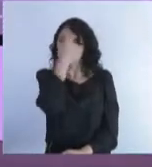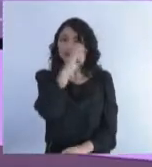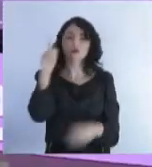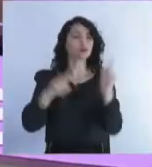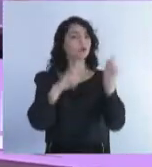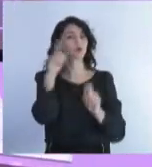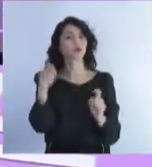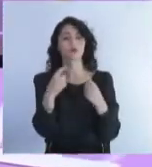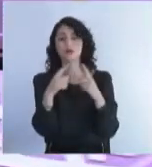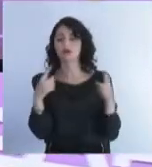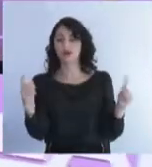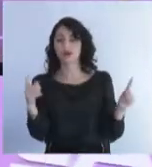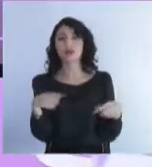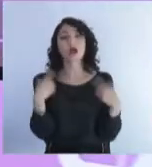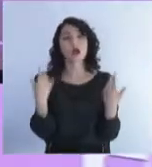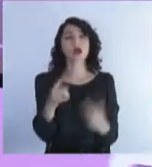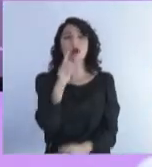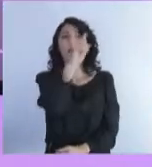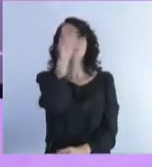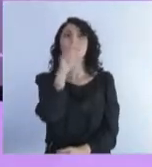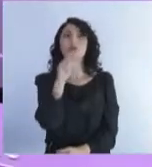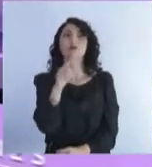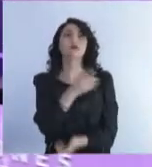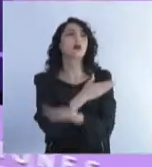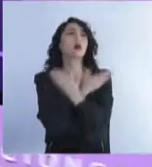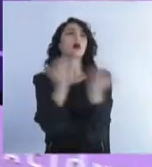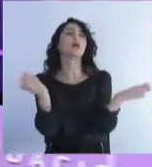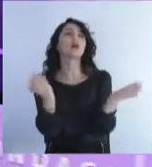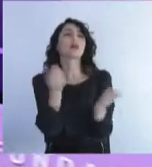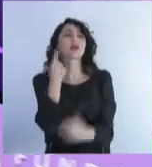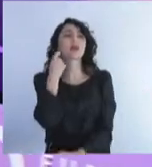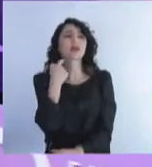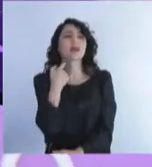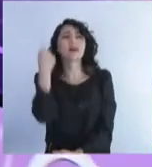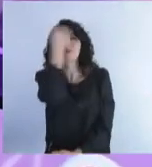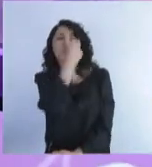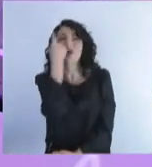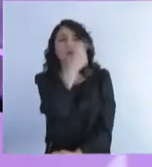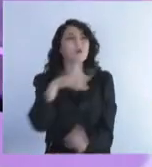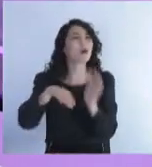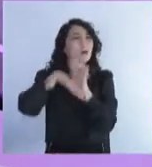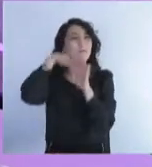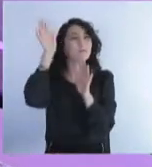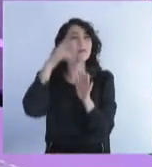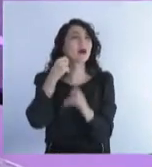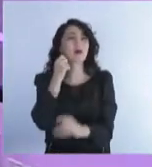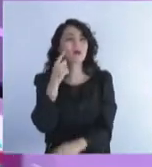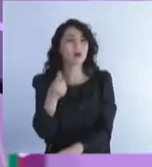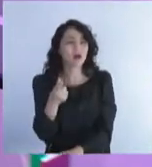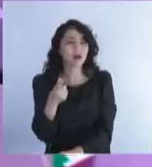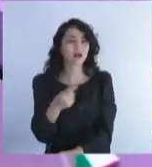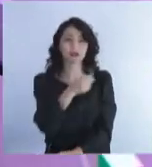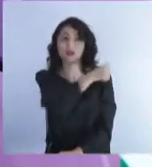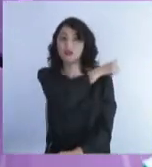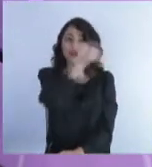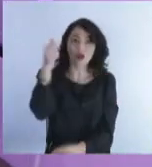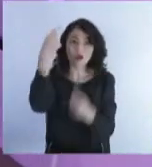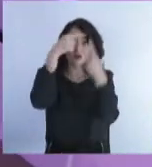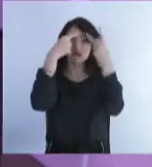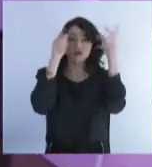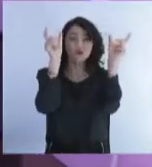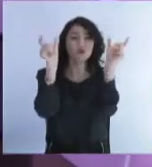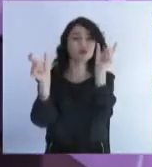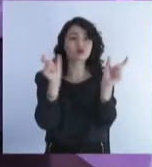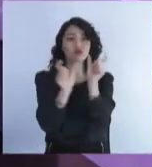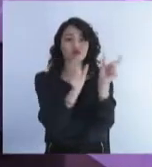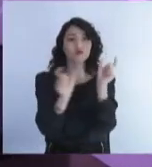público. Hicimos esta pregunta: ¿qué le preocupa a nuestra audiencia? ¿Qué les preocupa a ustedes? Y encontraron todos estos conceptos: salud mental